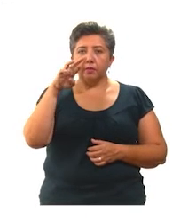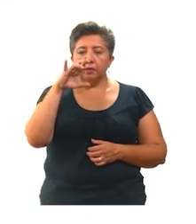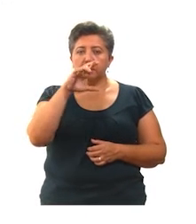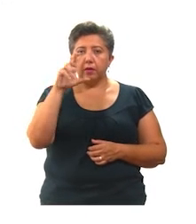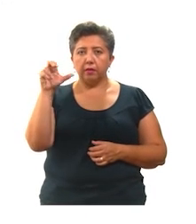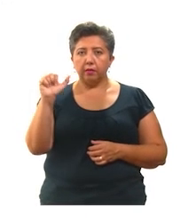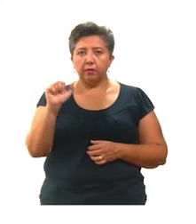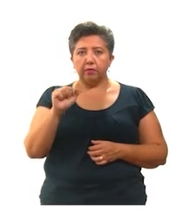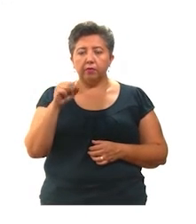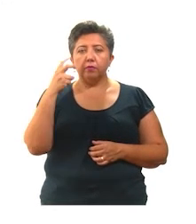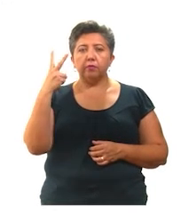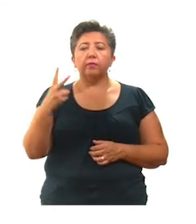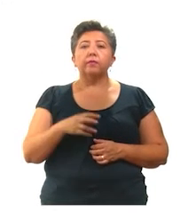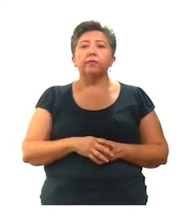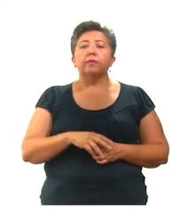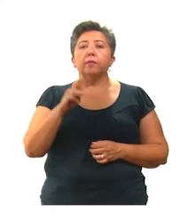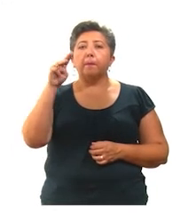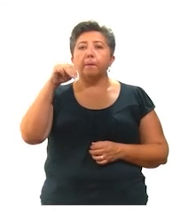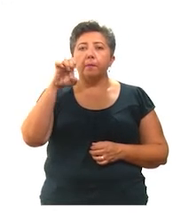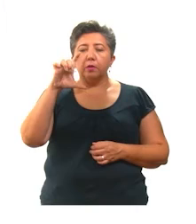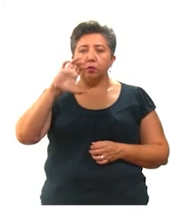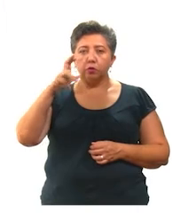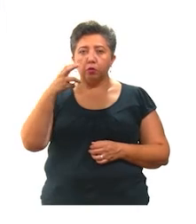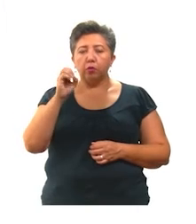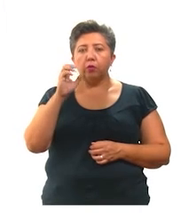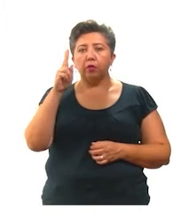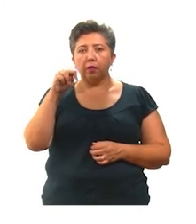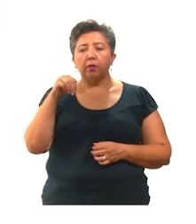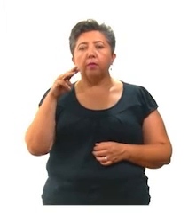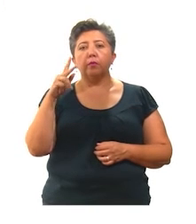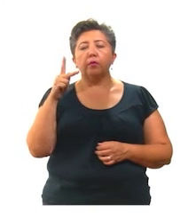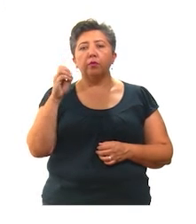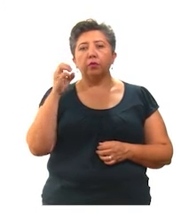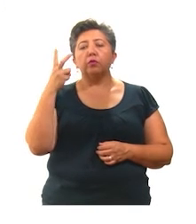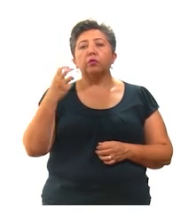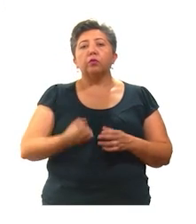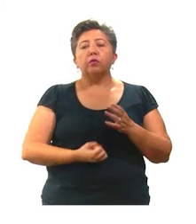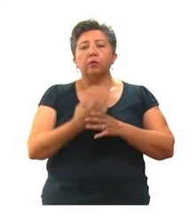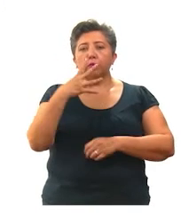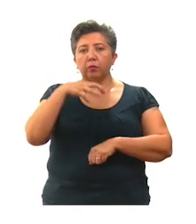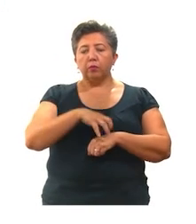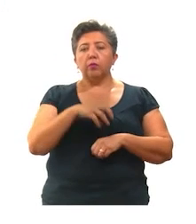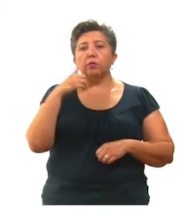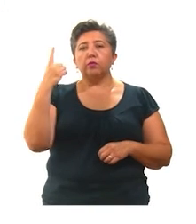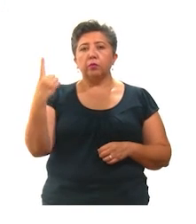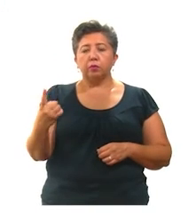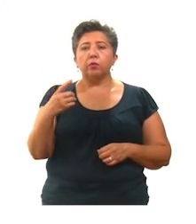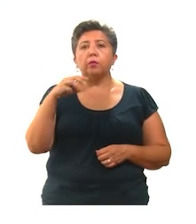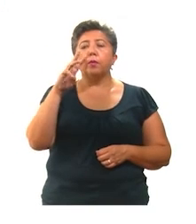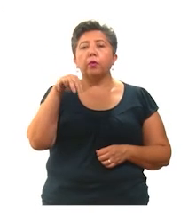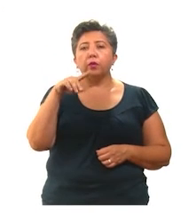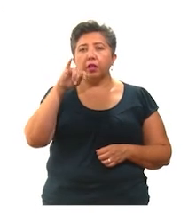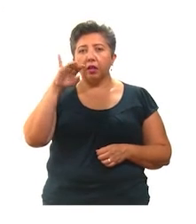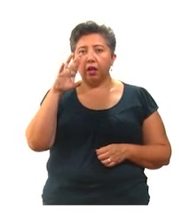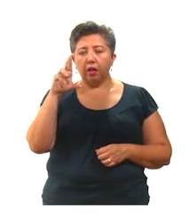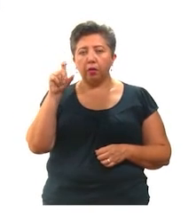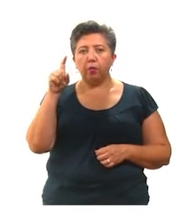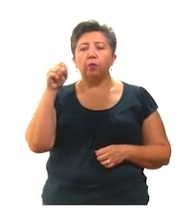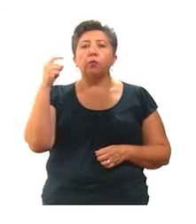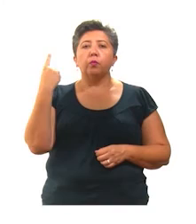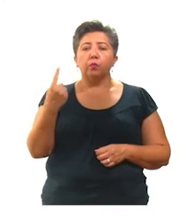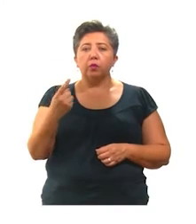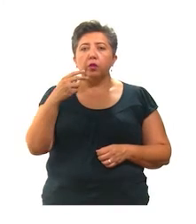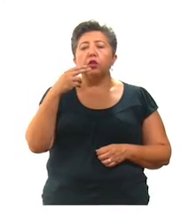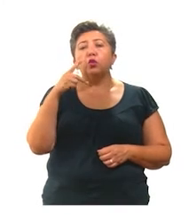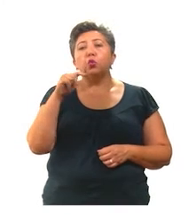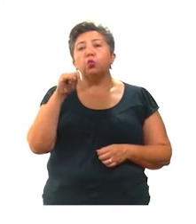Japtio, Juntule, Kajagabla, Kachok. Yete, Utsokuntule, Tisimin. Ichile, Uyash, Kajanelo, Kachet, Iyan, Nakanilu, Presionobi, Diabetes. Yeteel, Kajanil,